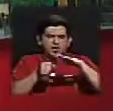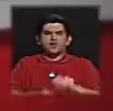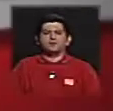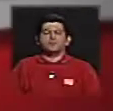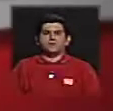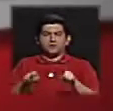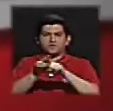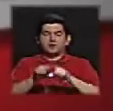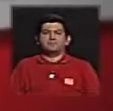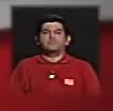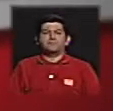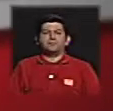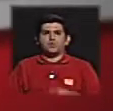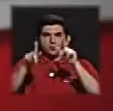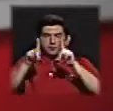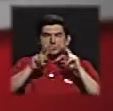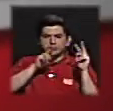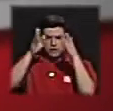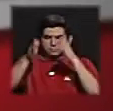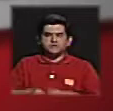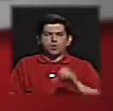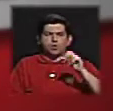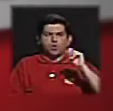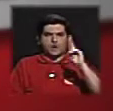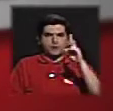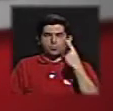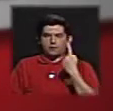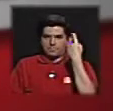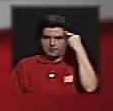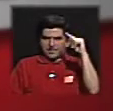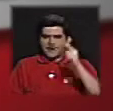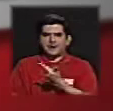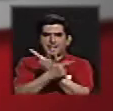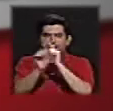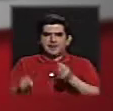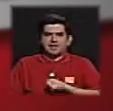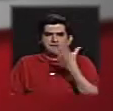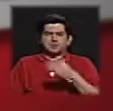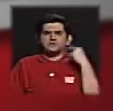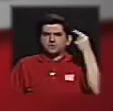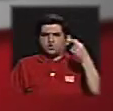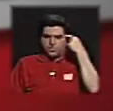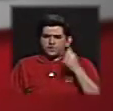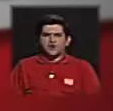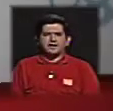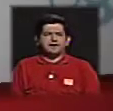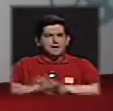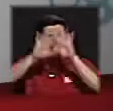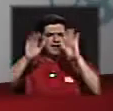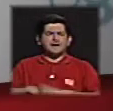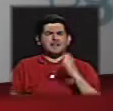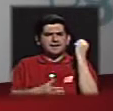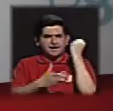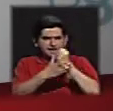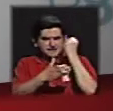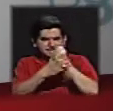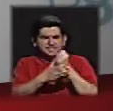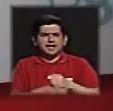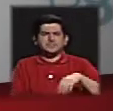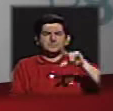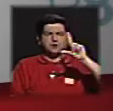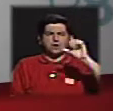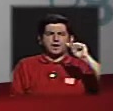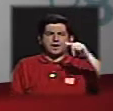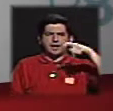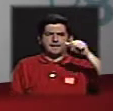relator de la ONU para Libertad de Expresión afirma que el Estado debe aclarar crimen de la penca. Y en